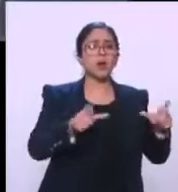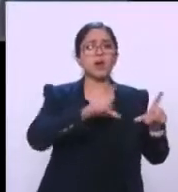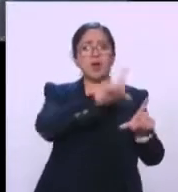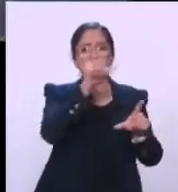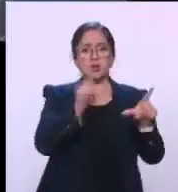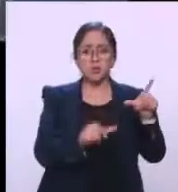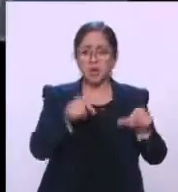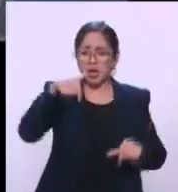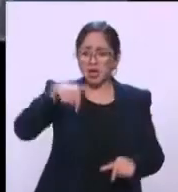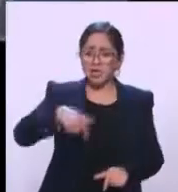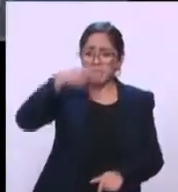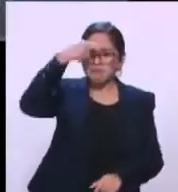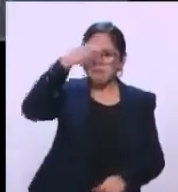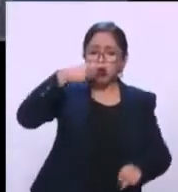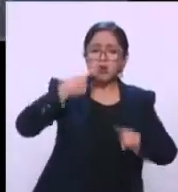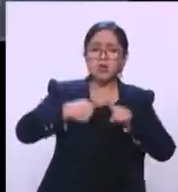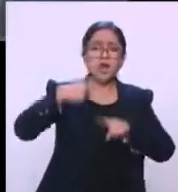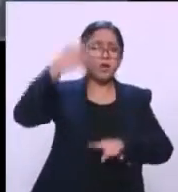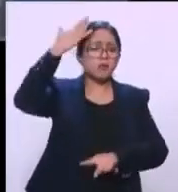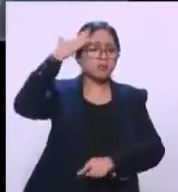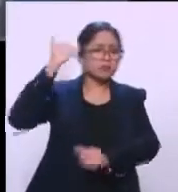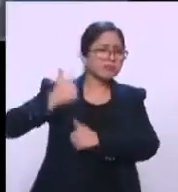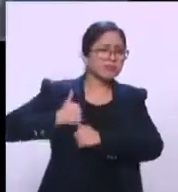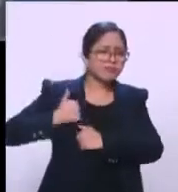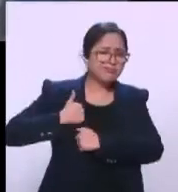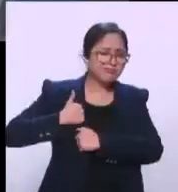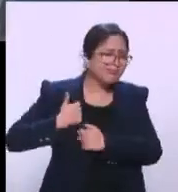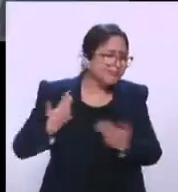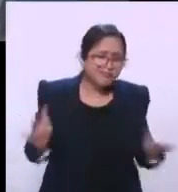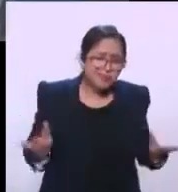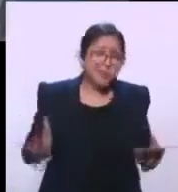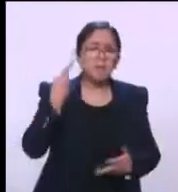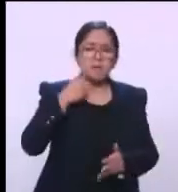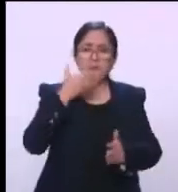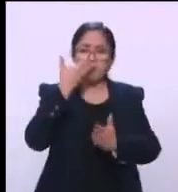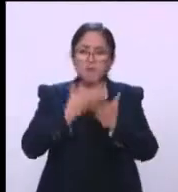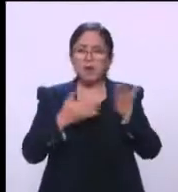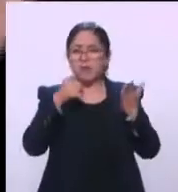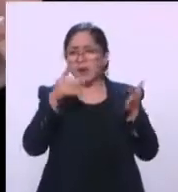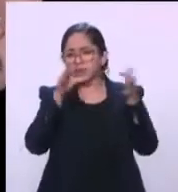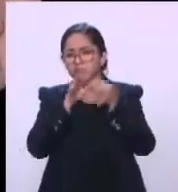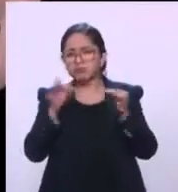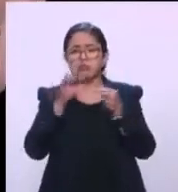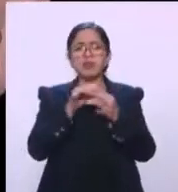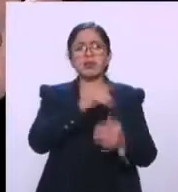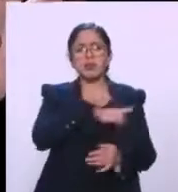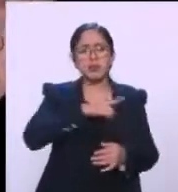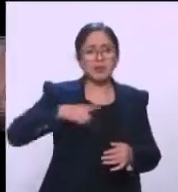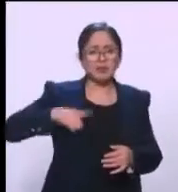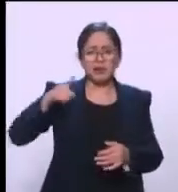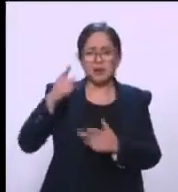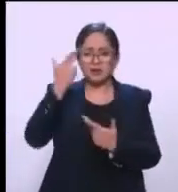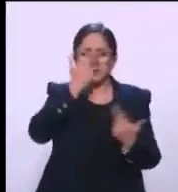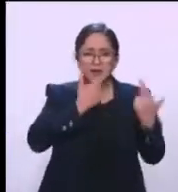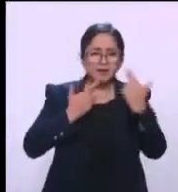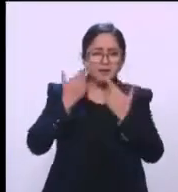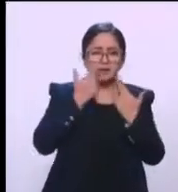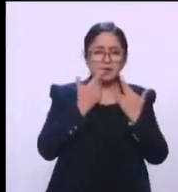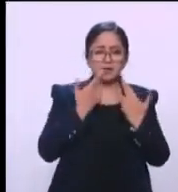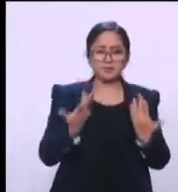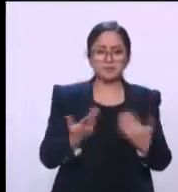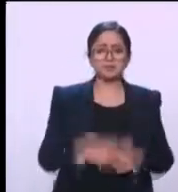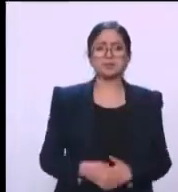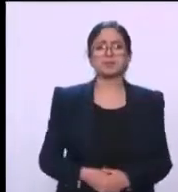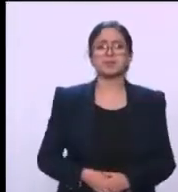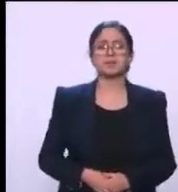el país. La conclusión, que no se sostiene a partir de la argumentación, bueno, es algo que se ha venido repitiendo desde antes.